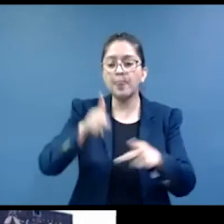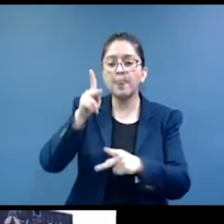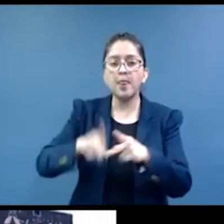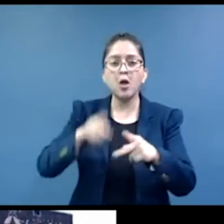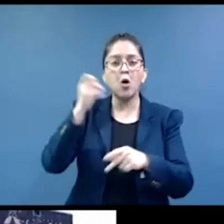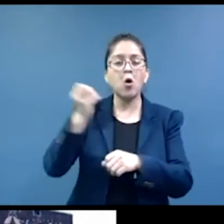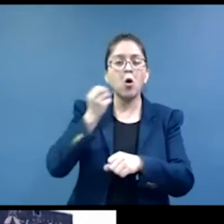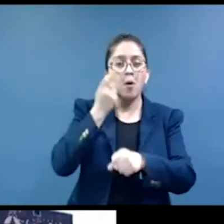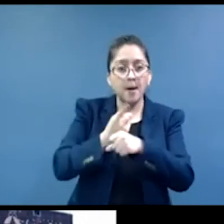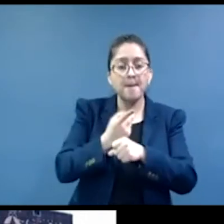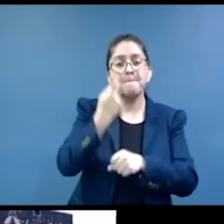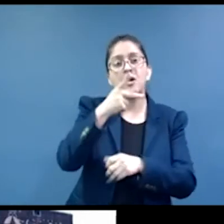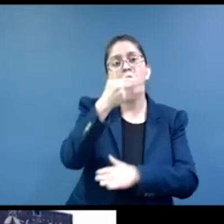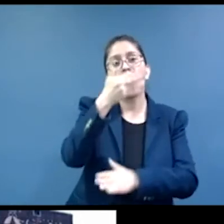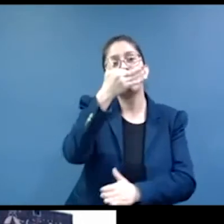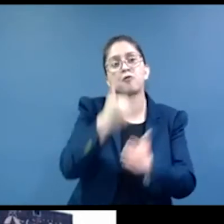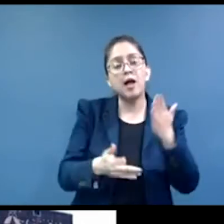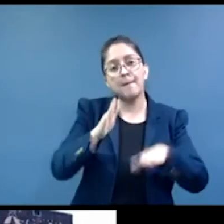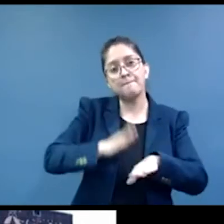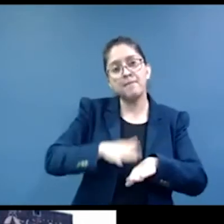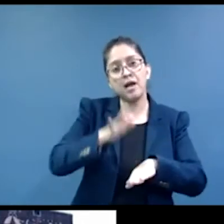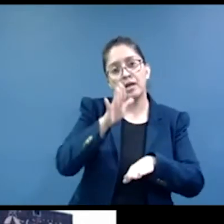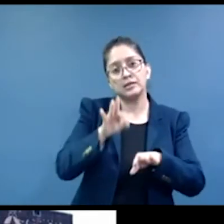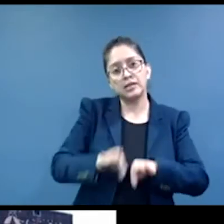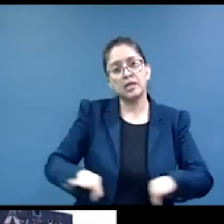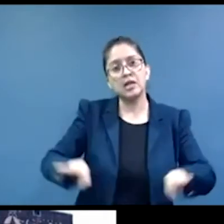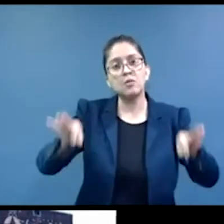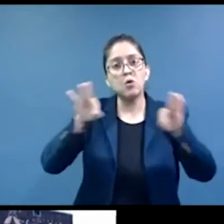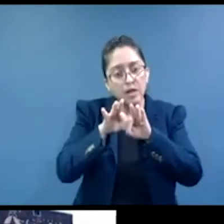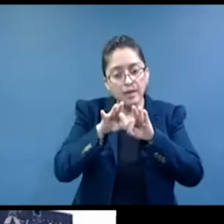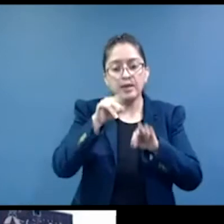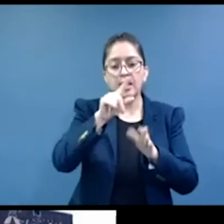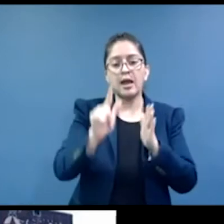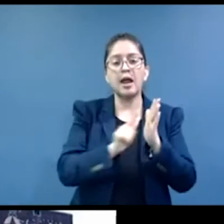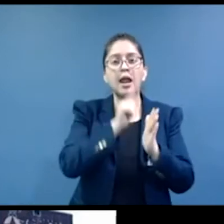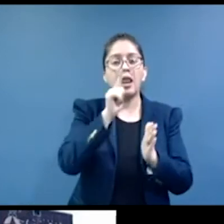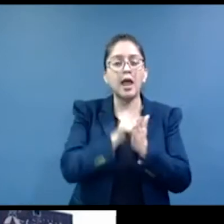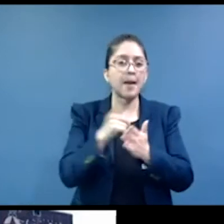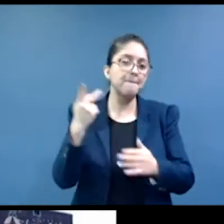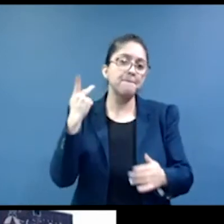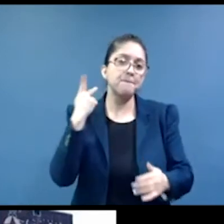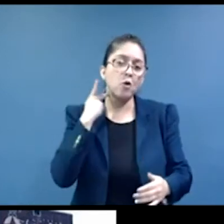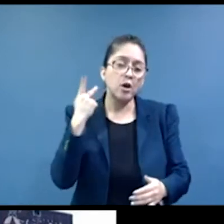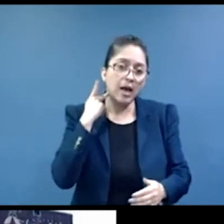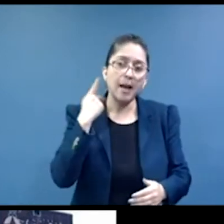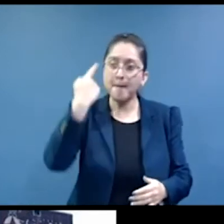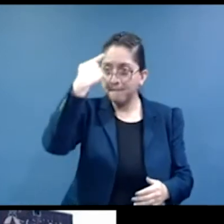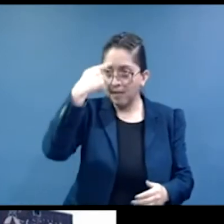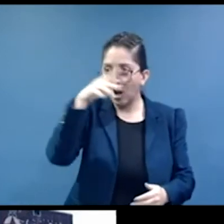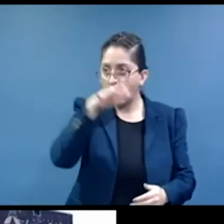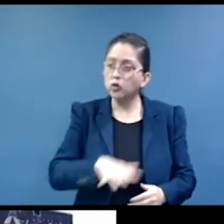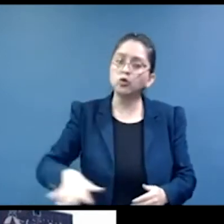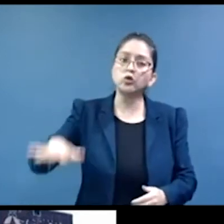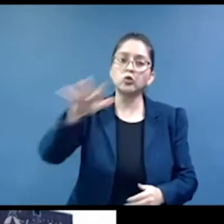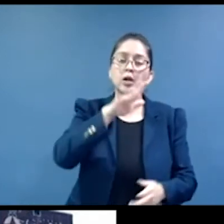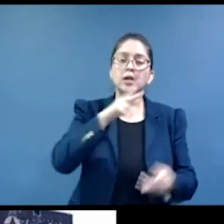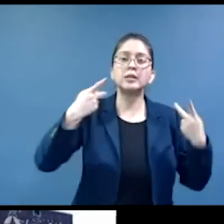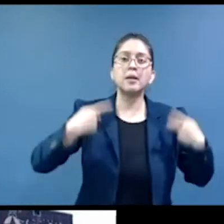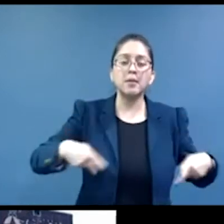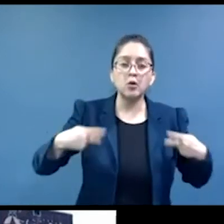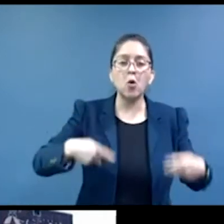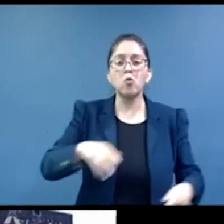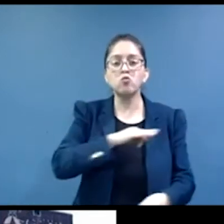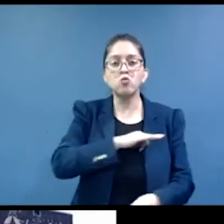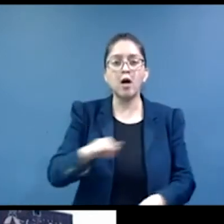la importancia de hacer leyes y políticas públicas que aseguren el acceso universal a la prevención y a tratamientos de